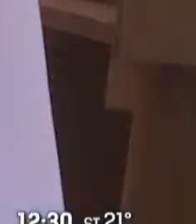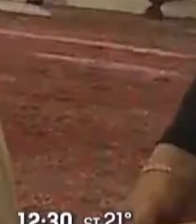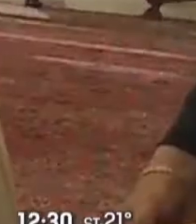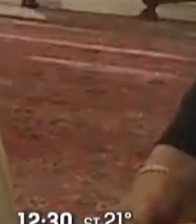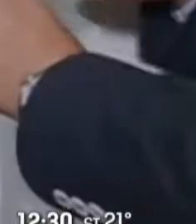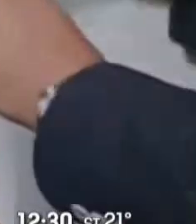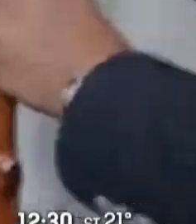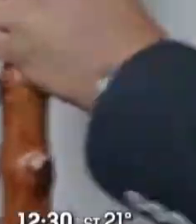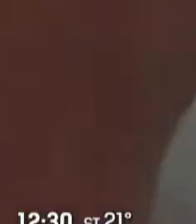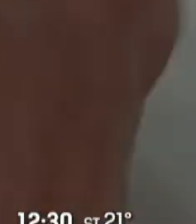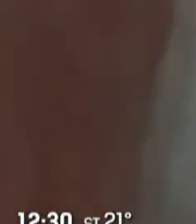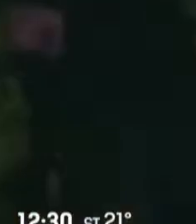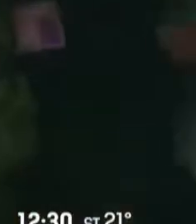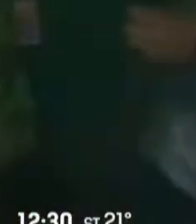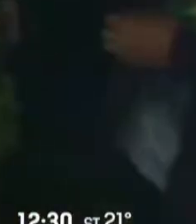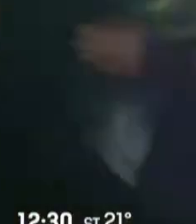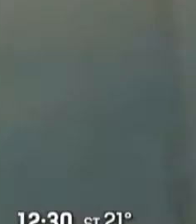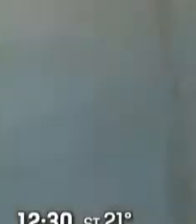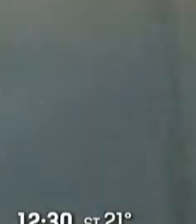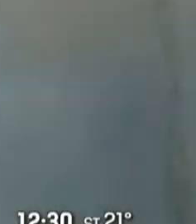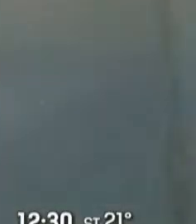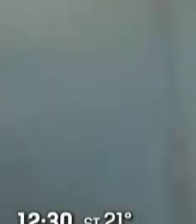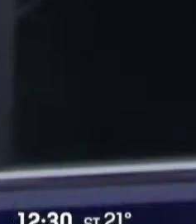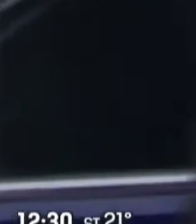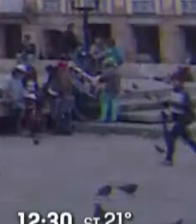el pastor de la iglesia.